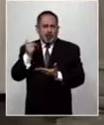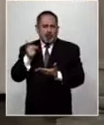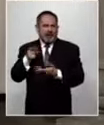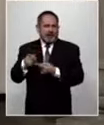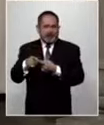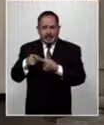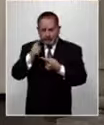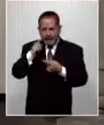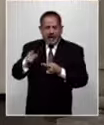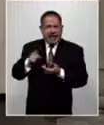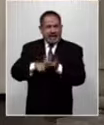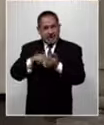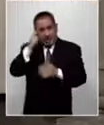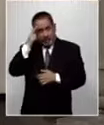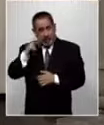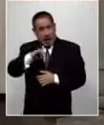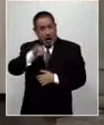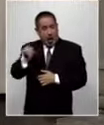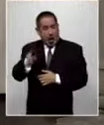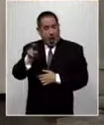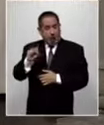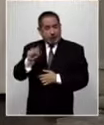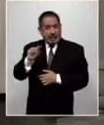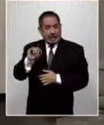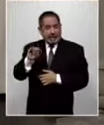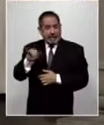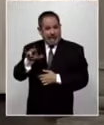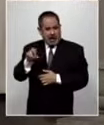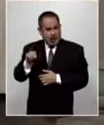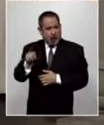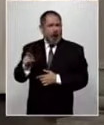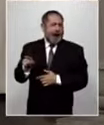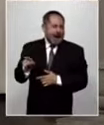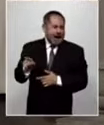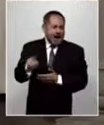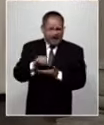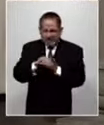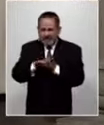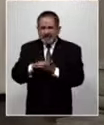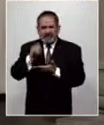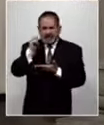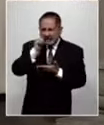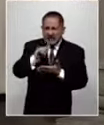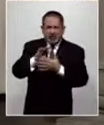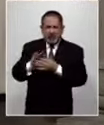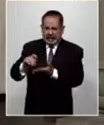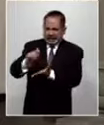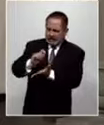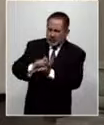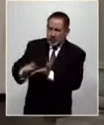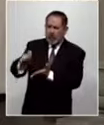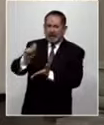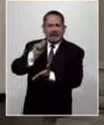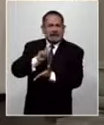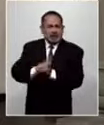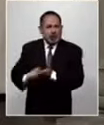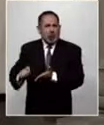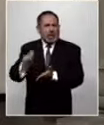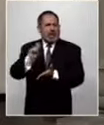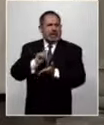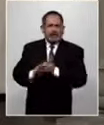en atención a Justiniano, es decir, todo el tiempo hay una referencia a la escritura, y la